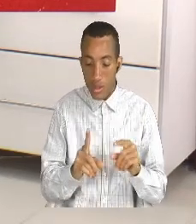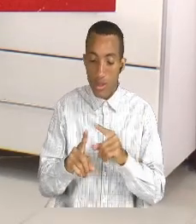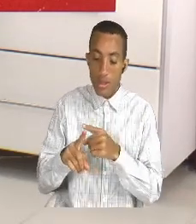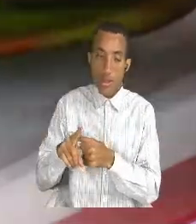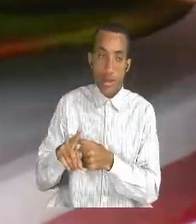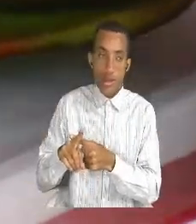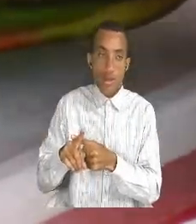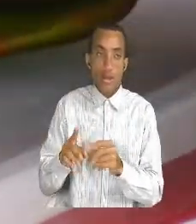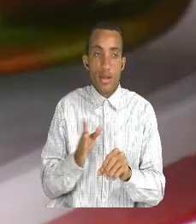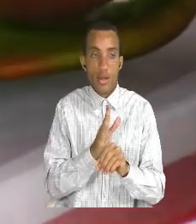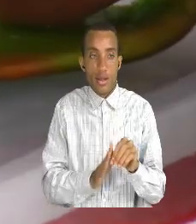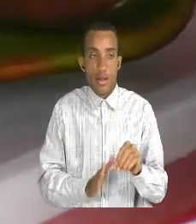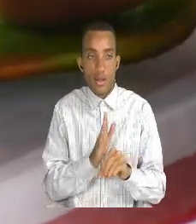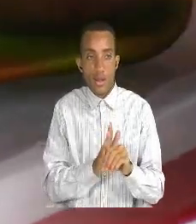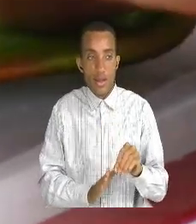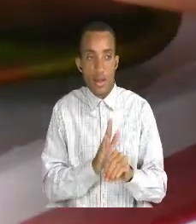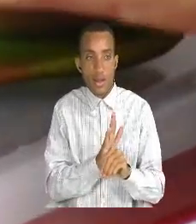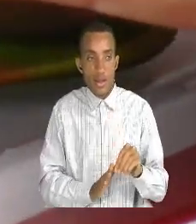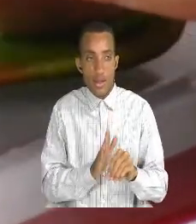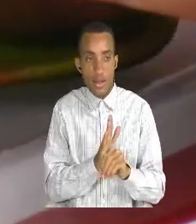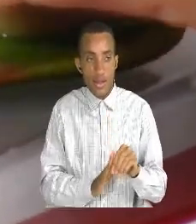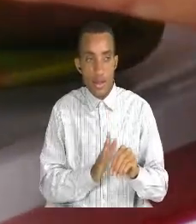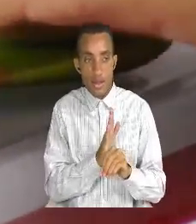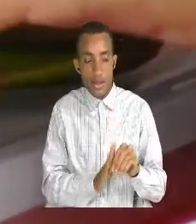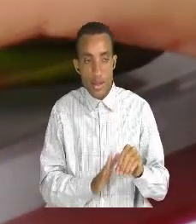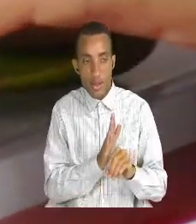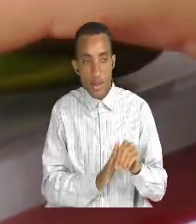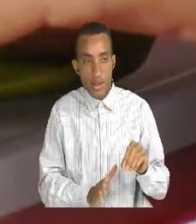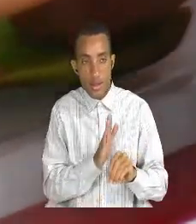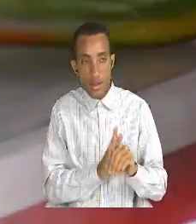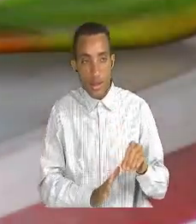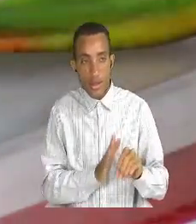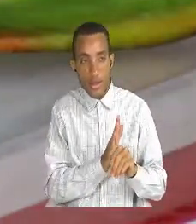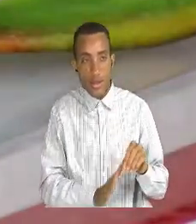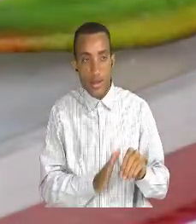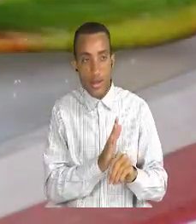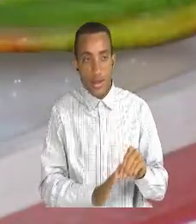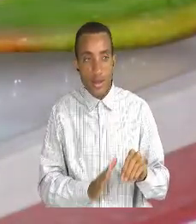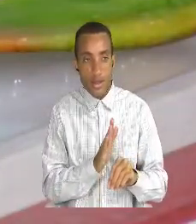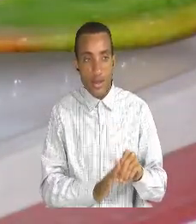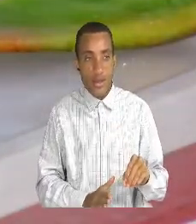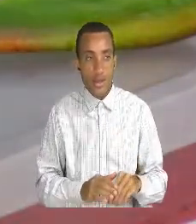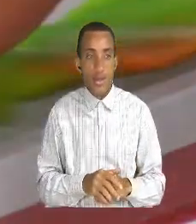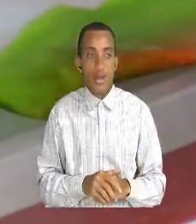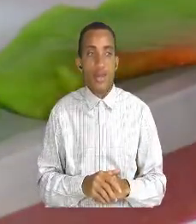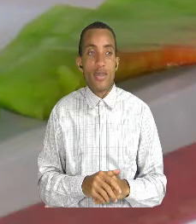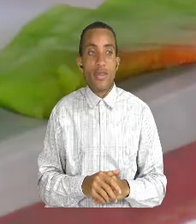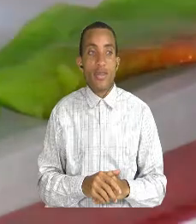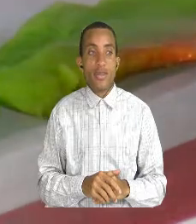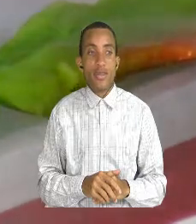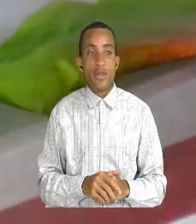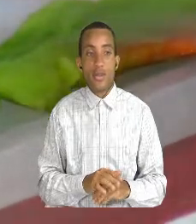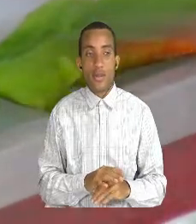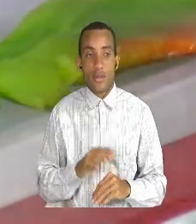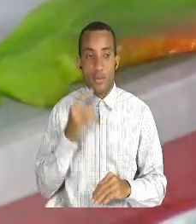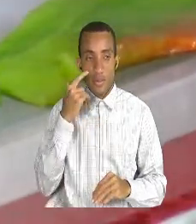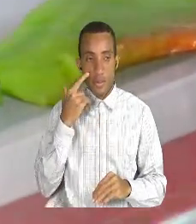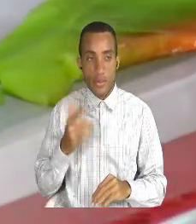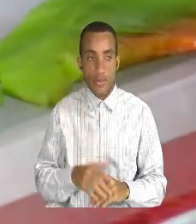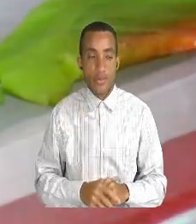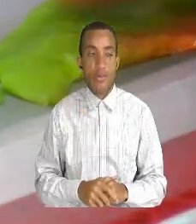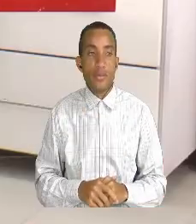la diferencia. Miren este corte, háganle planito. Miren este corte, qué diferencia la de Wilson a la mía. Entonces, mira los trozos de pimentón y claro,